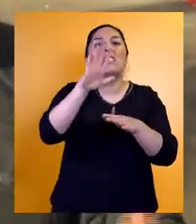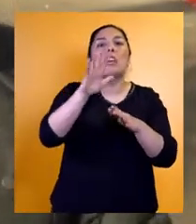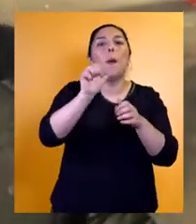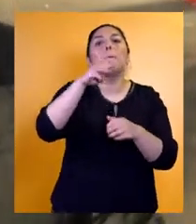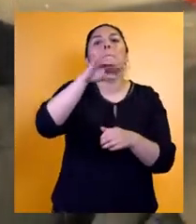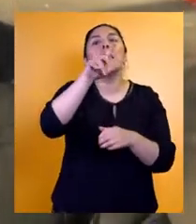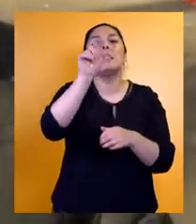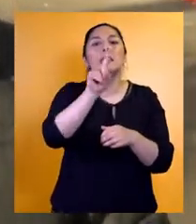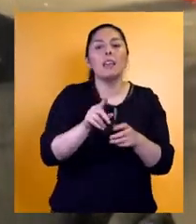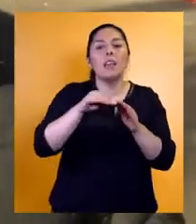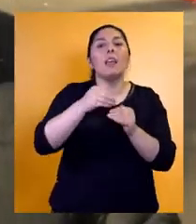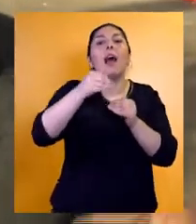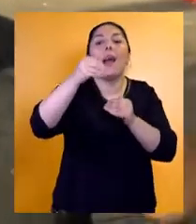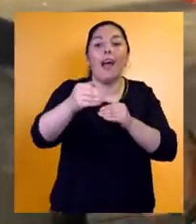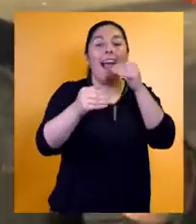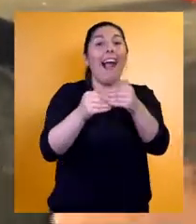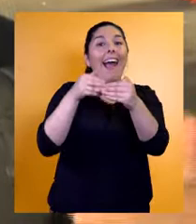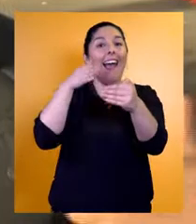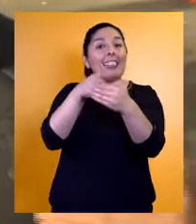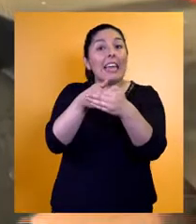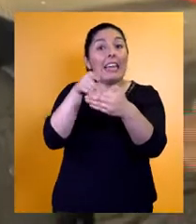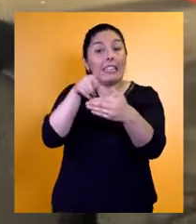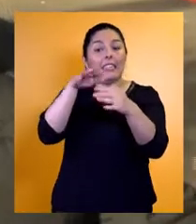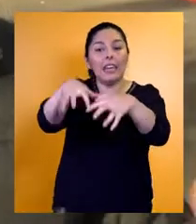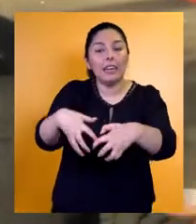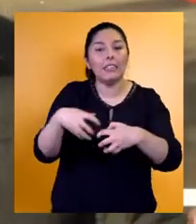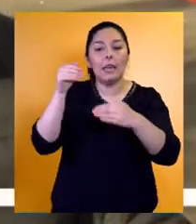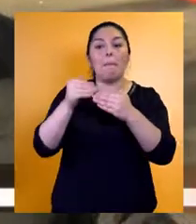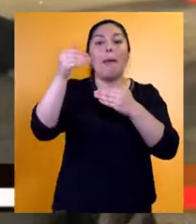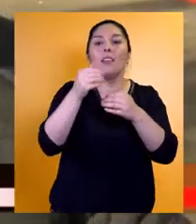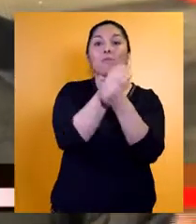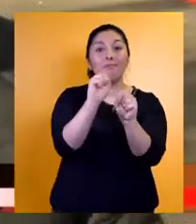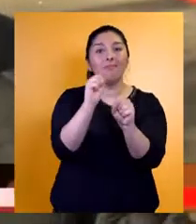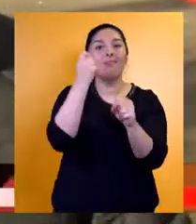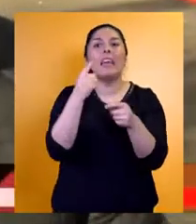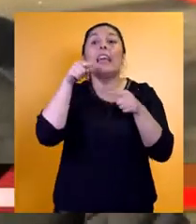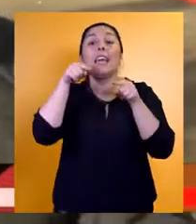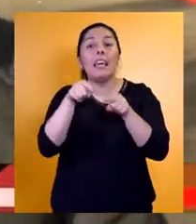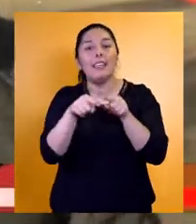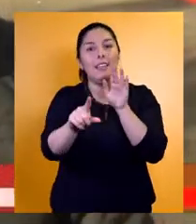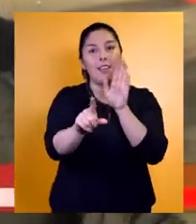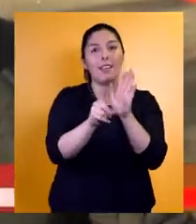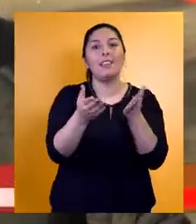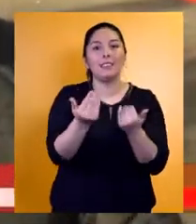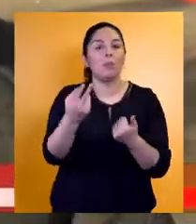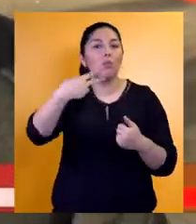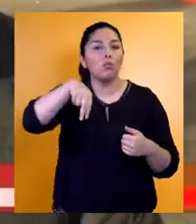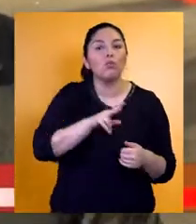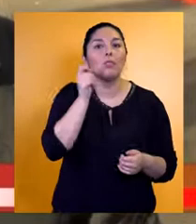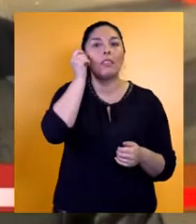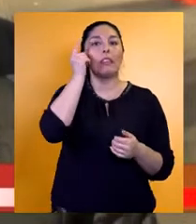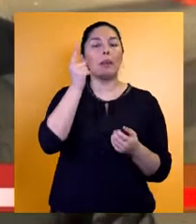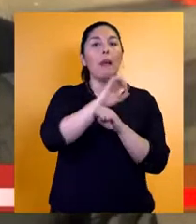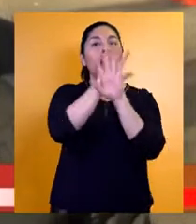son temas que nosotros los vamos a mantener en una petición hacia el gobierno, y si no tenemos respuesta, bueno, ahí vamos a ver